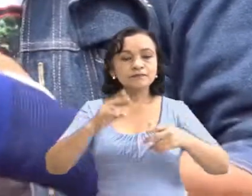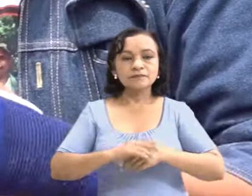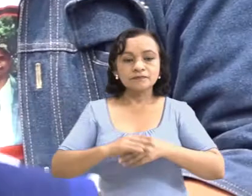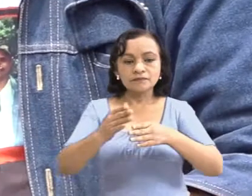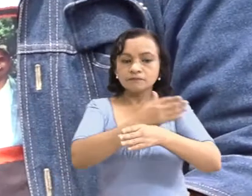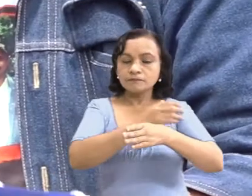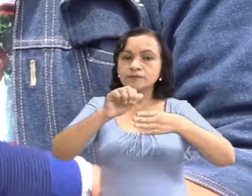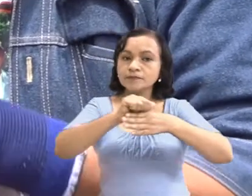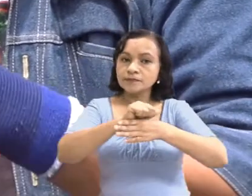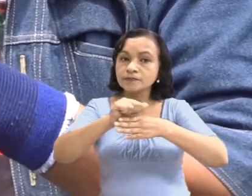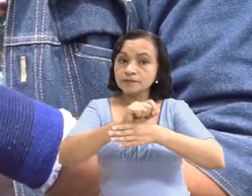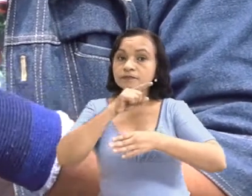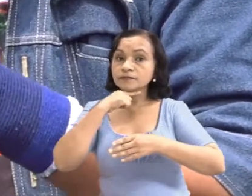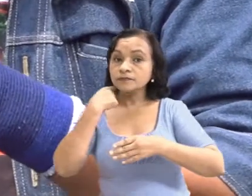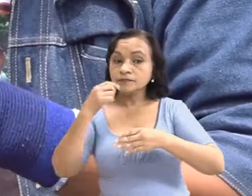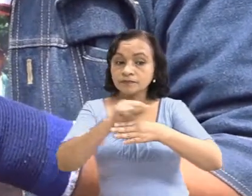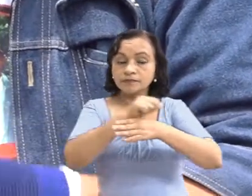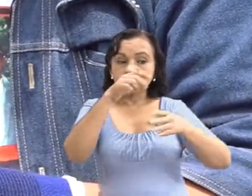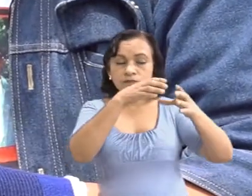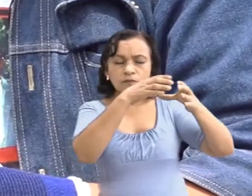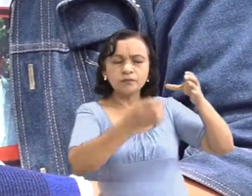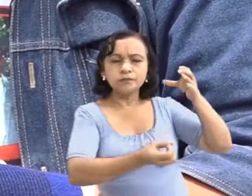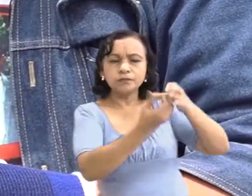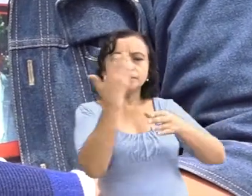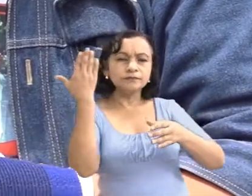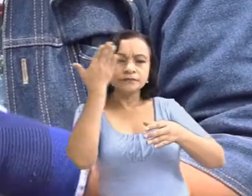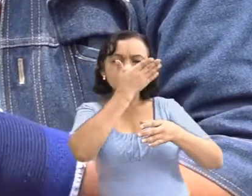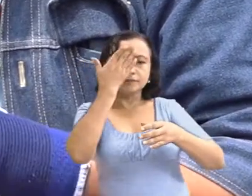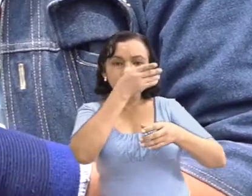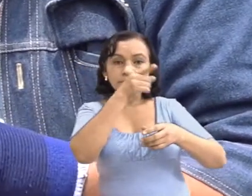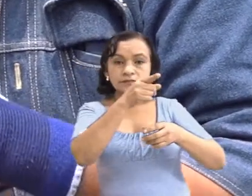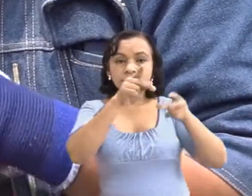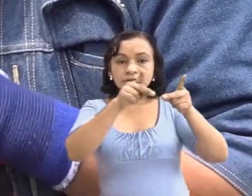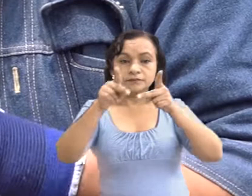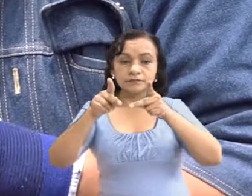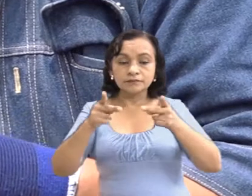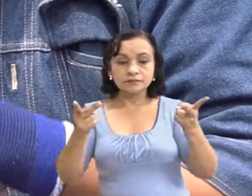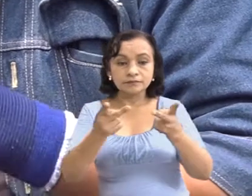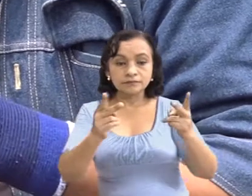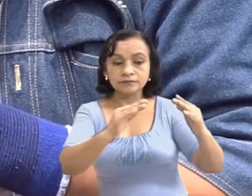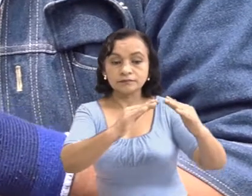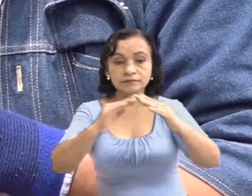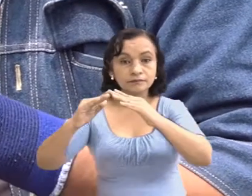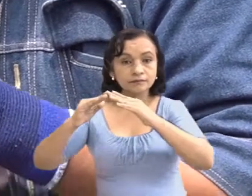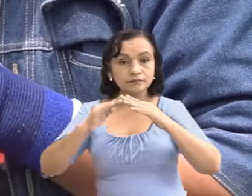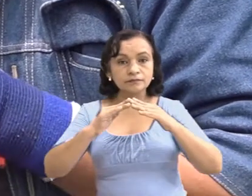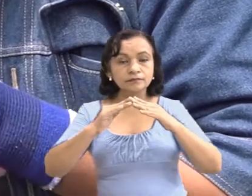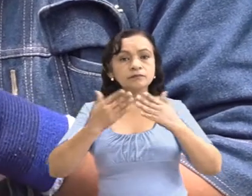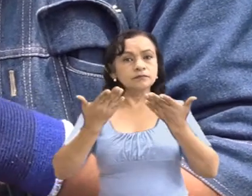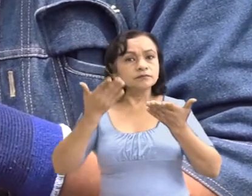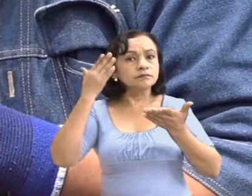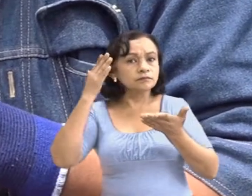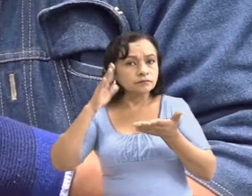La preparación, ¿verdad?, ante este volcán, las personas, la población, la comunidad lo ha